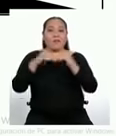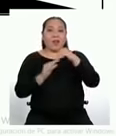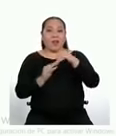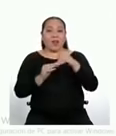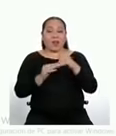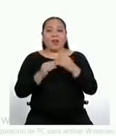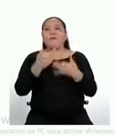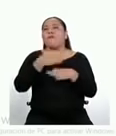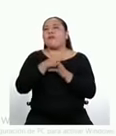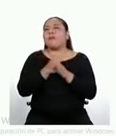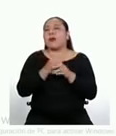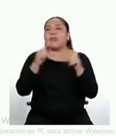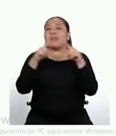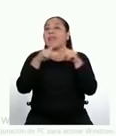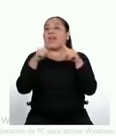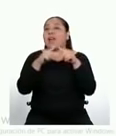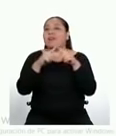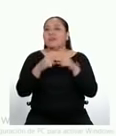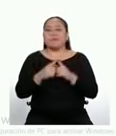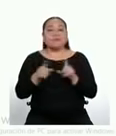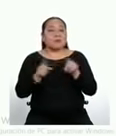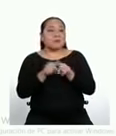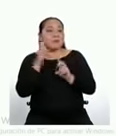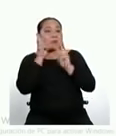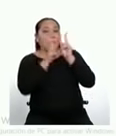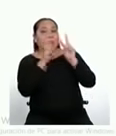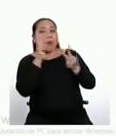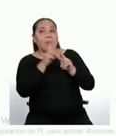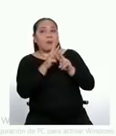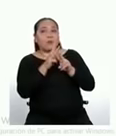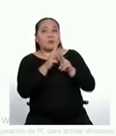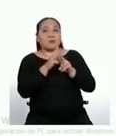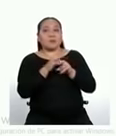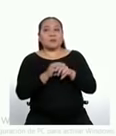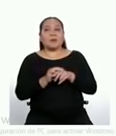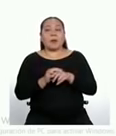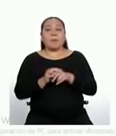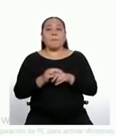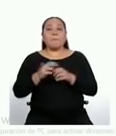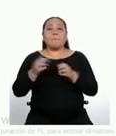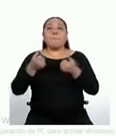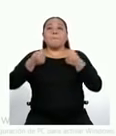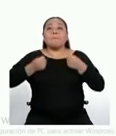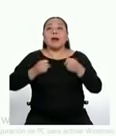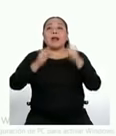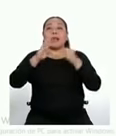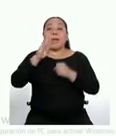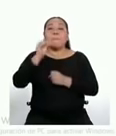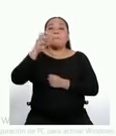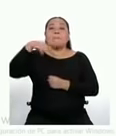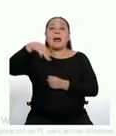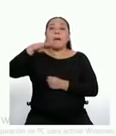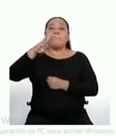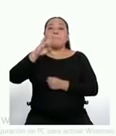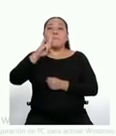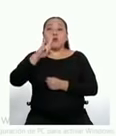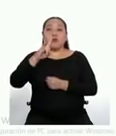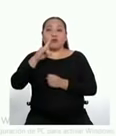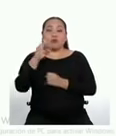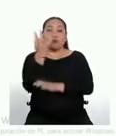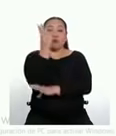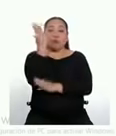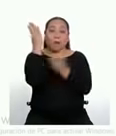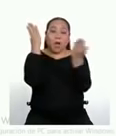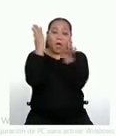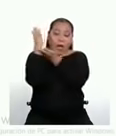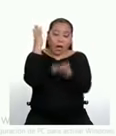triángulos. También vemos aquí el Parque Bambú, que es un parque construido con bambú en